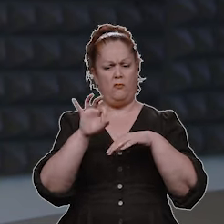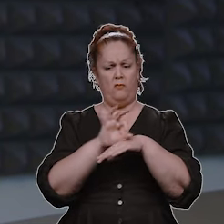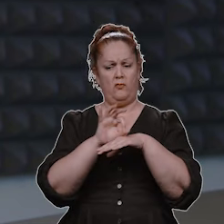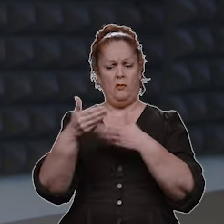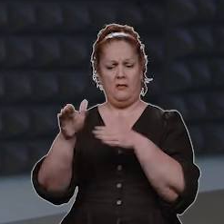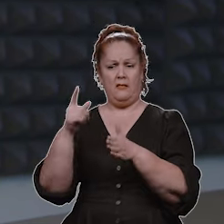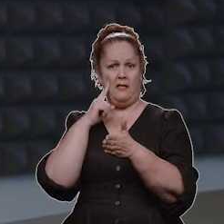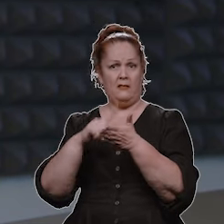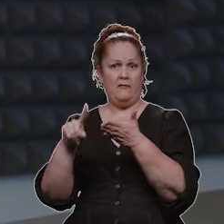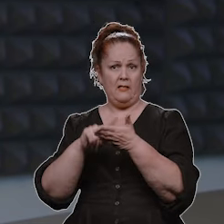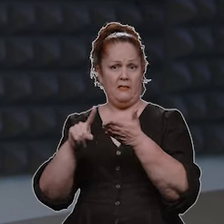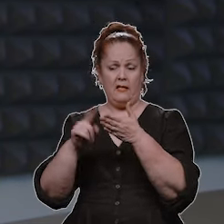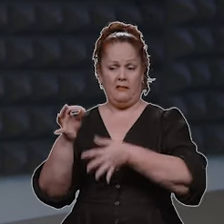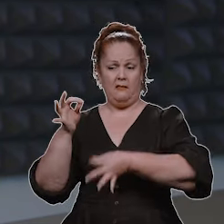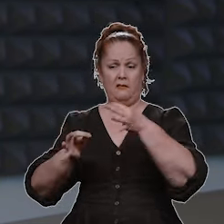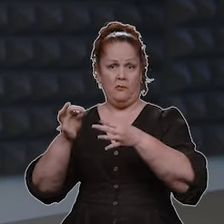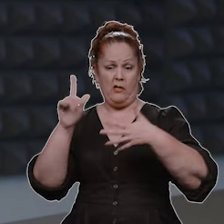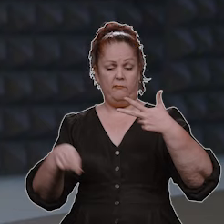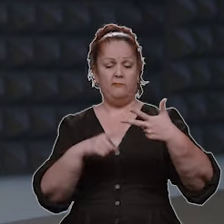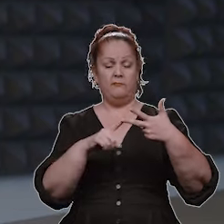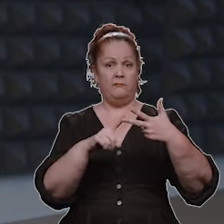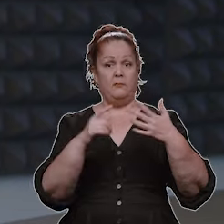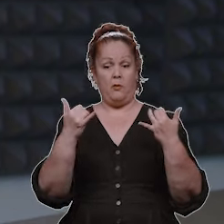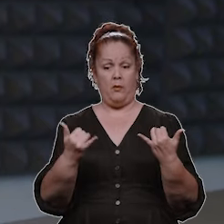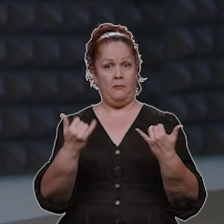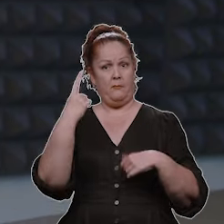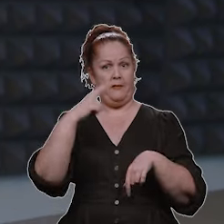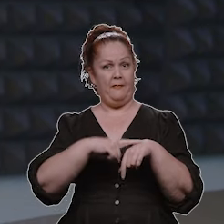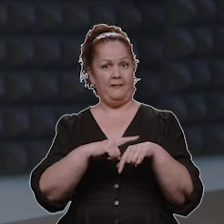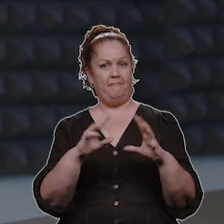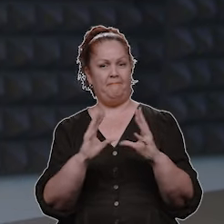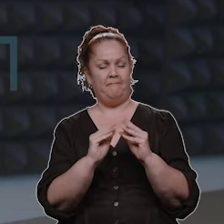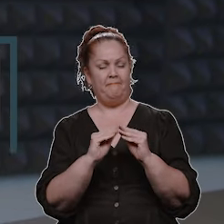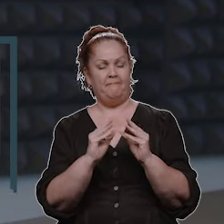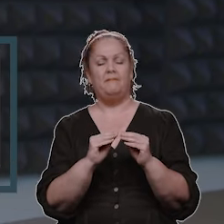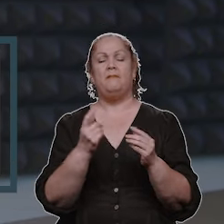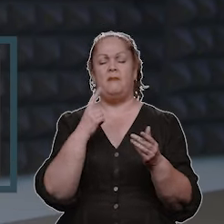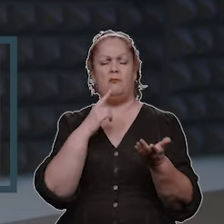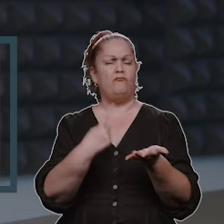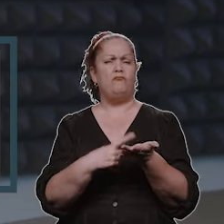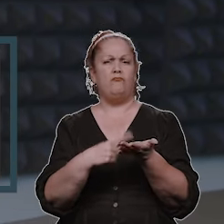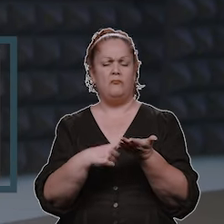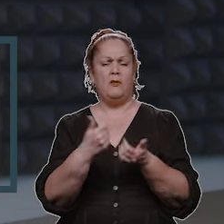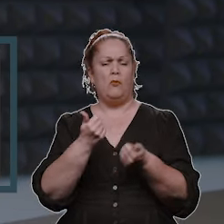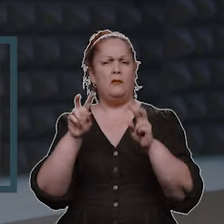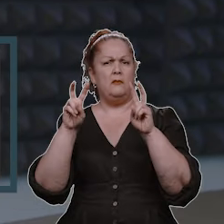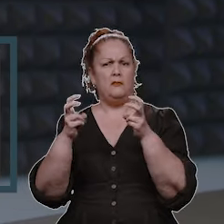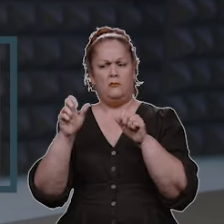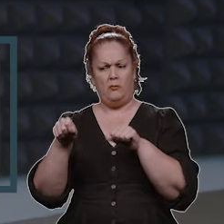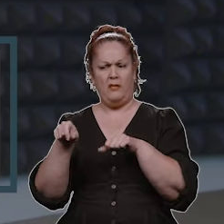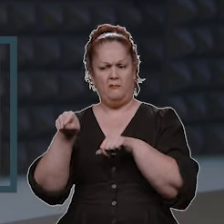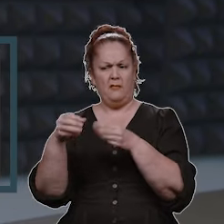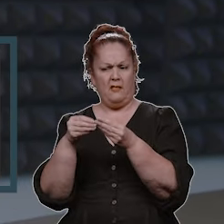investigaciones del tribunal de primera instancia hoy en nuestro primer episodio conversaremos sobre Cuáles son algunos de los asuntos que se